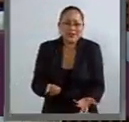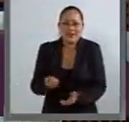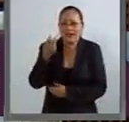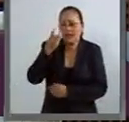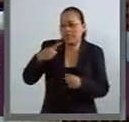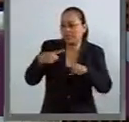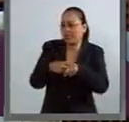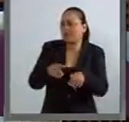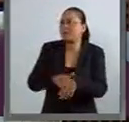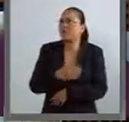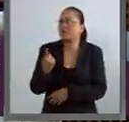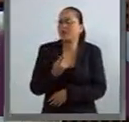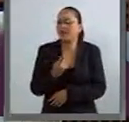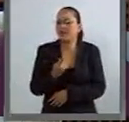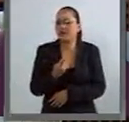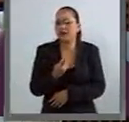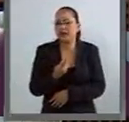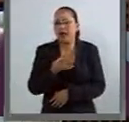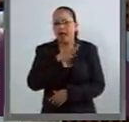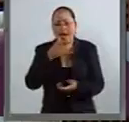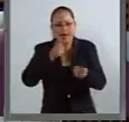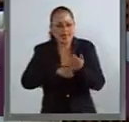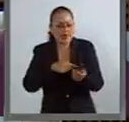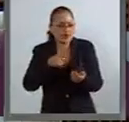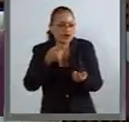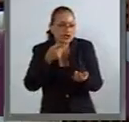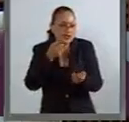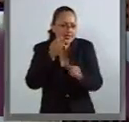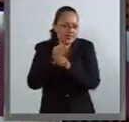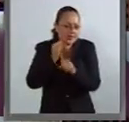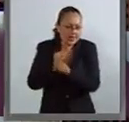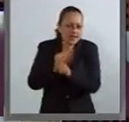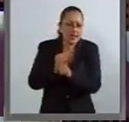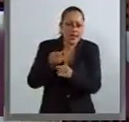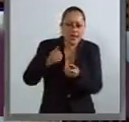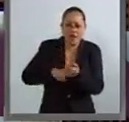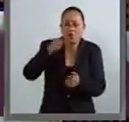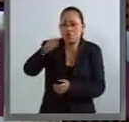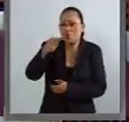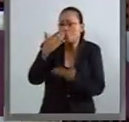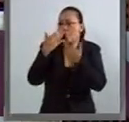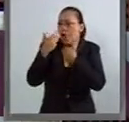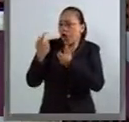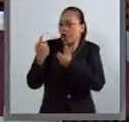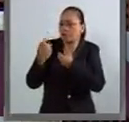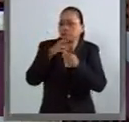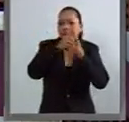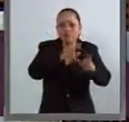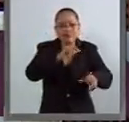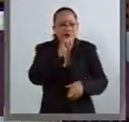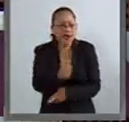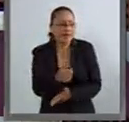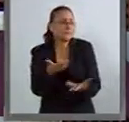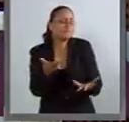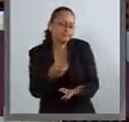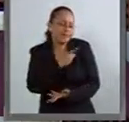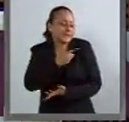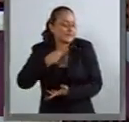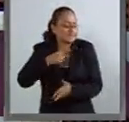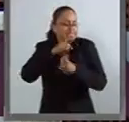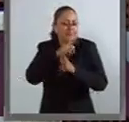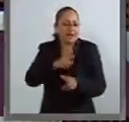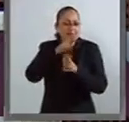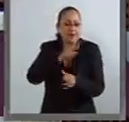resultar contraproducente el tener una red social en la que no estás dando respuestas, ya sea porque